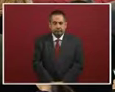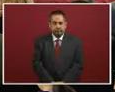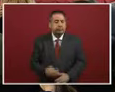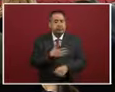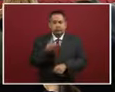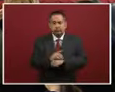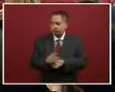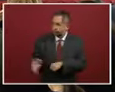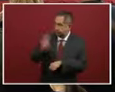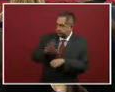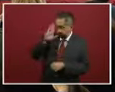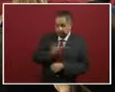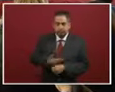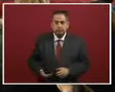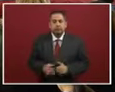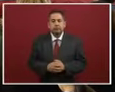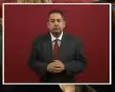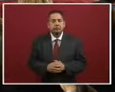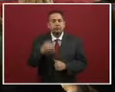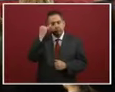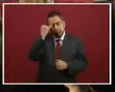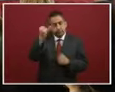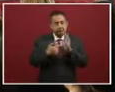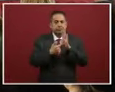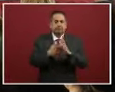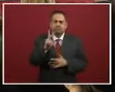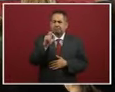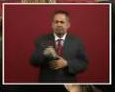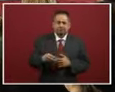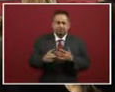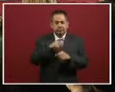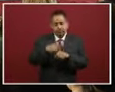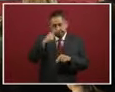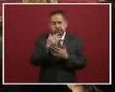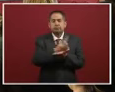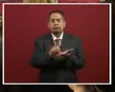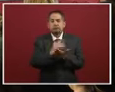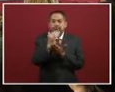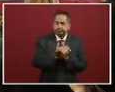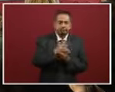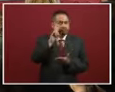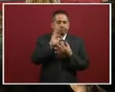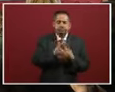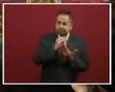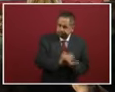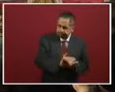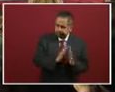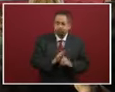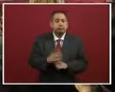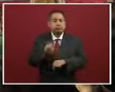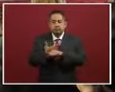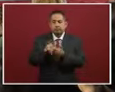Sí, muy buenos días. Con su permiso, señor presidente. La idea era presentar ahora la Estrategia Nacional contra las Adicciones, que involucra a varias secretarías de